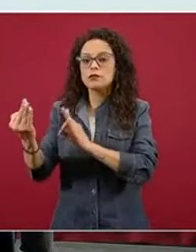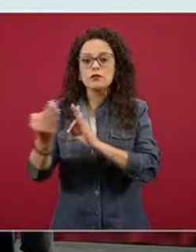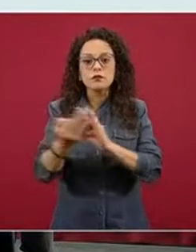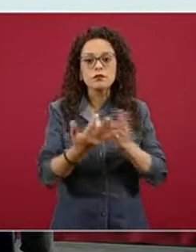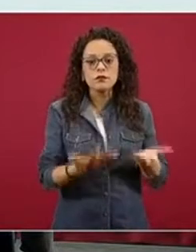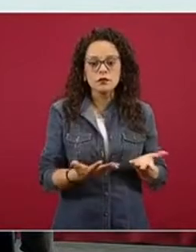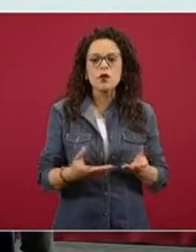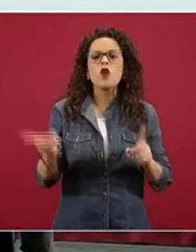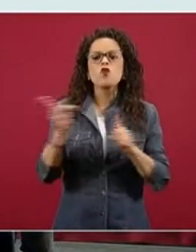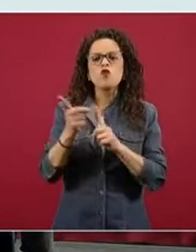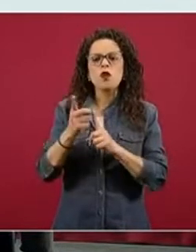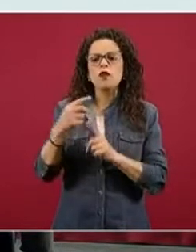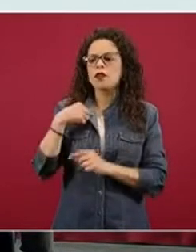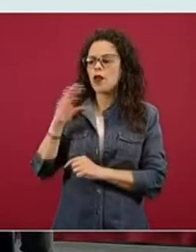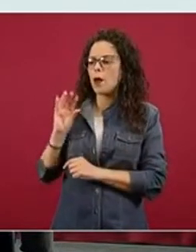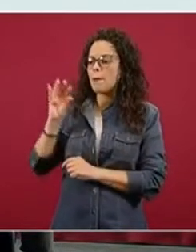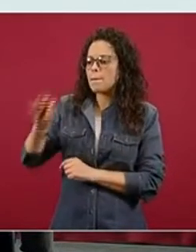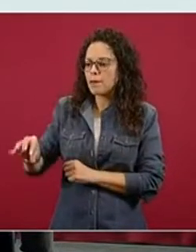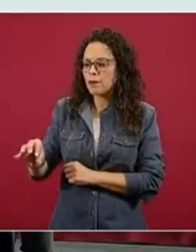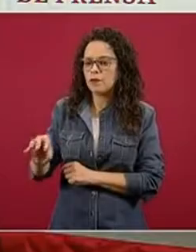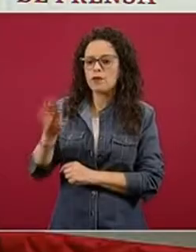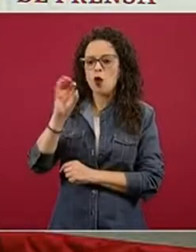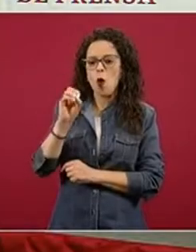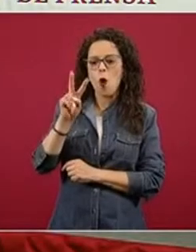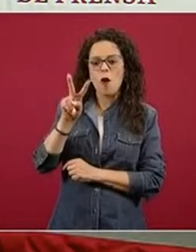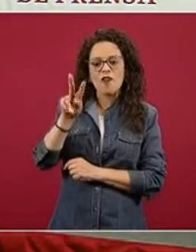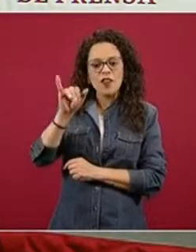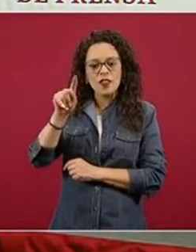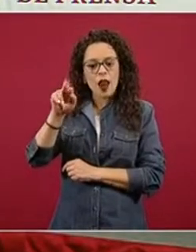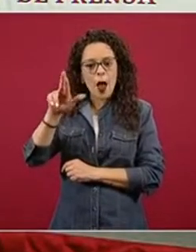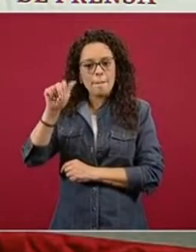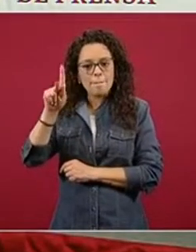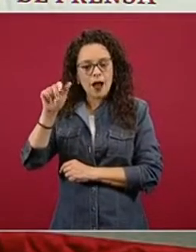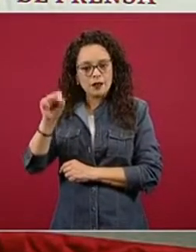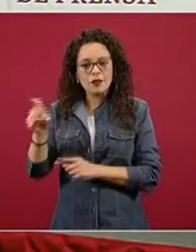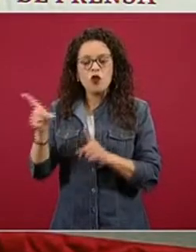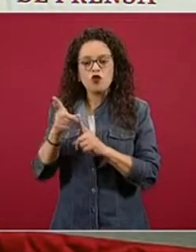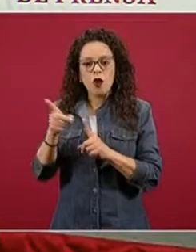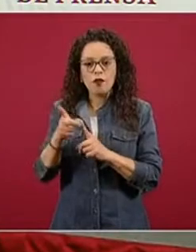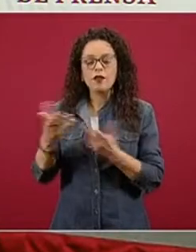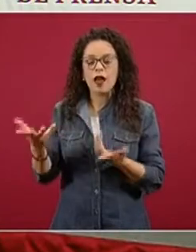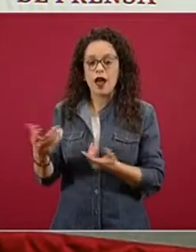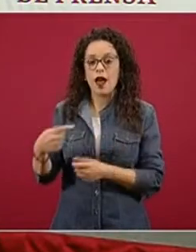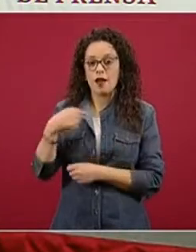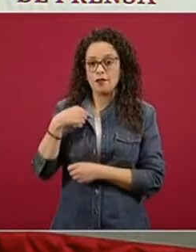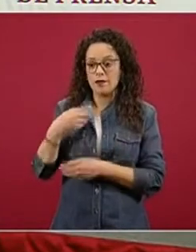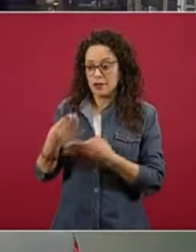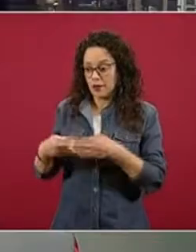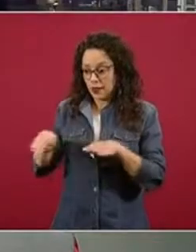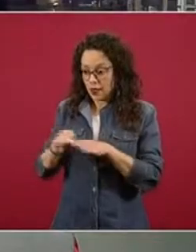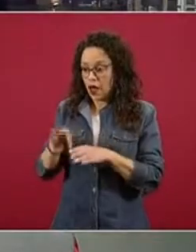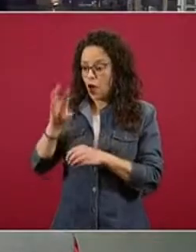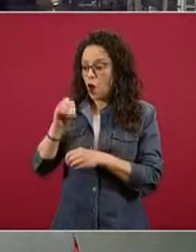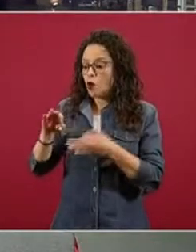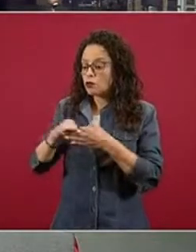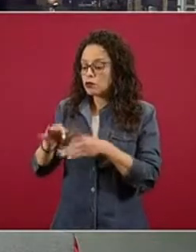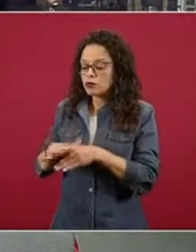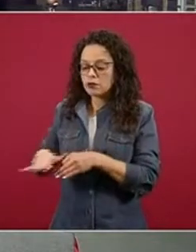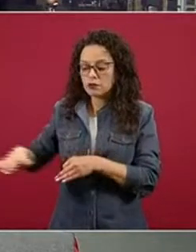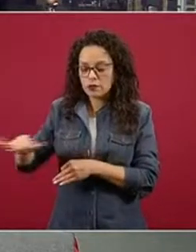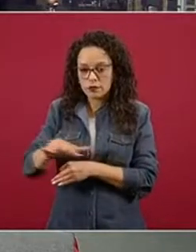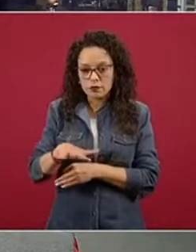las ovitrampas? Justo alrededor de nuestra casa, en nuestros patios. Es importante que ustedes lo sepan para que